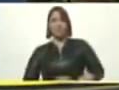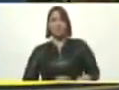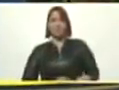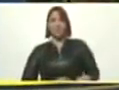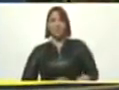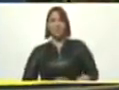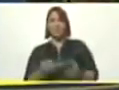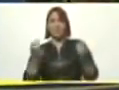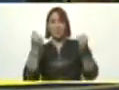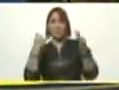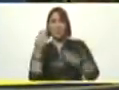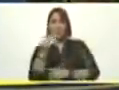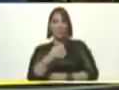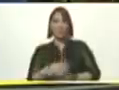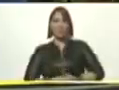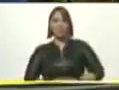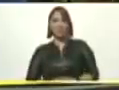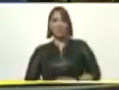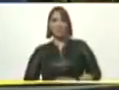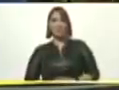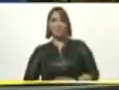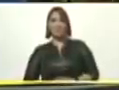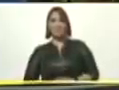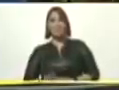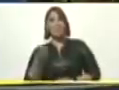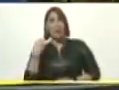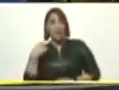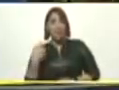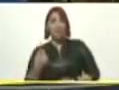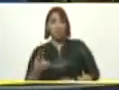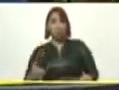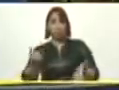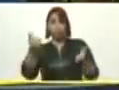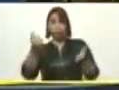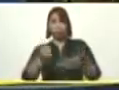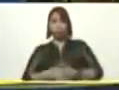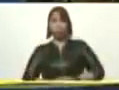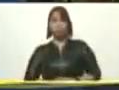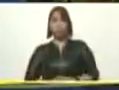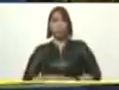que que el mercado Angry Y ayer ganó el grande